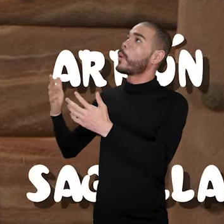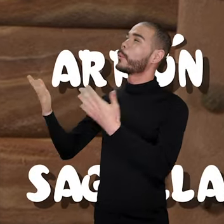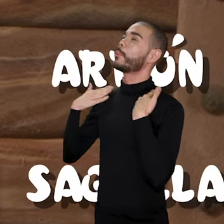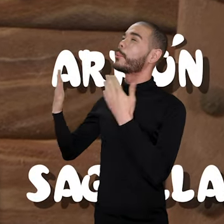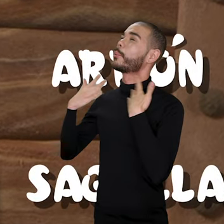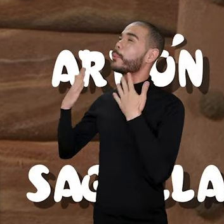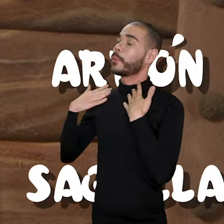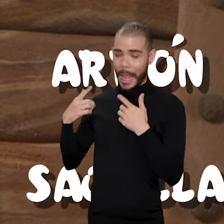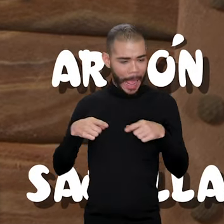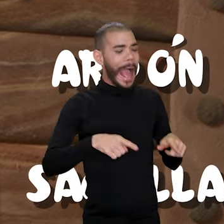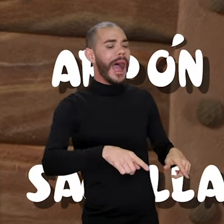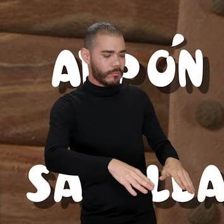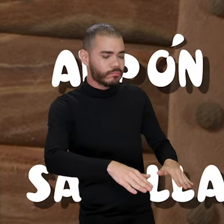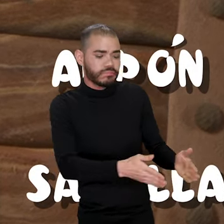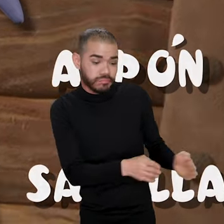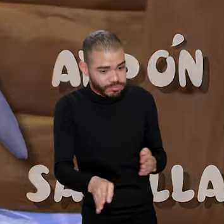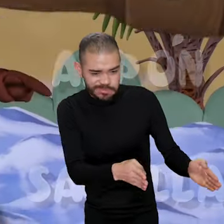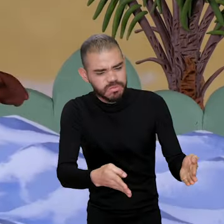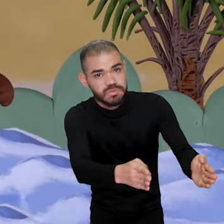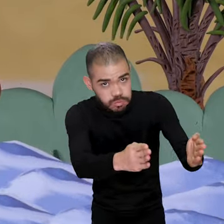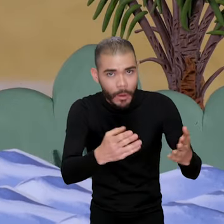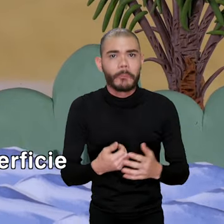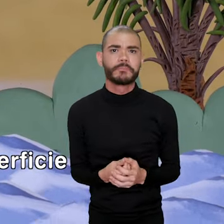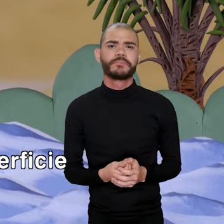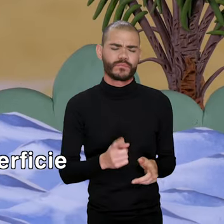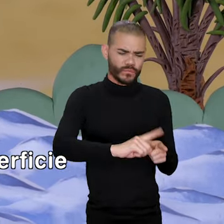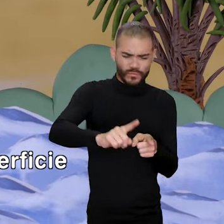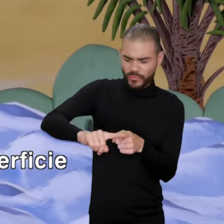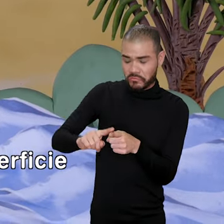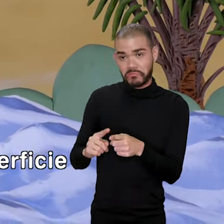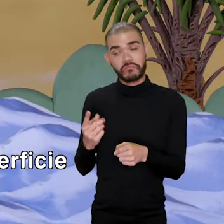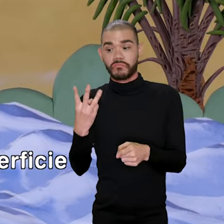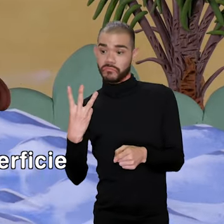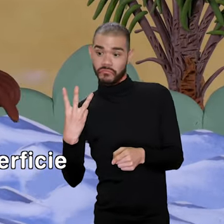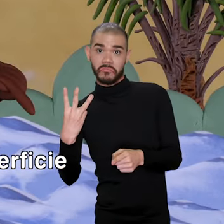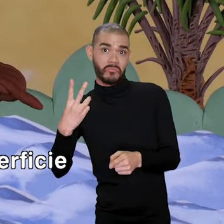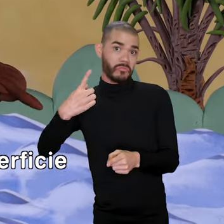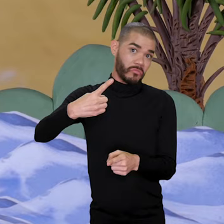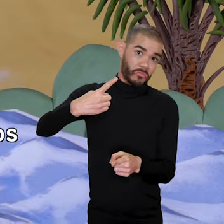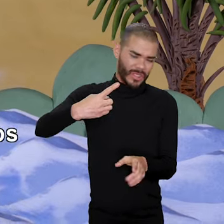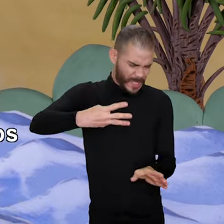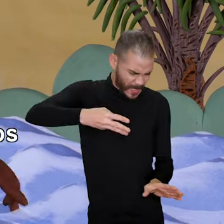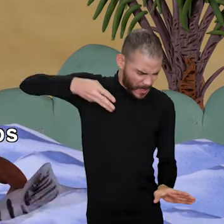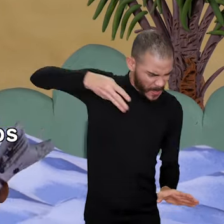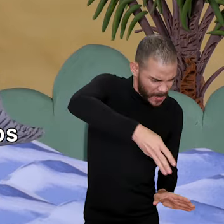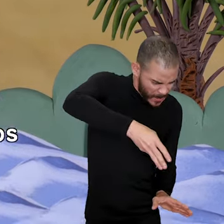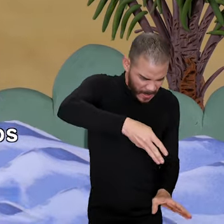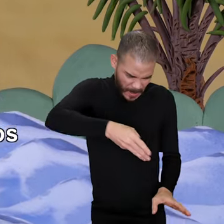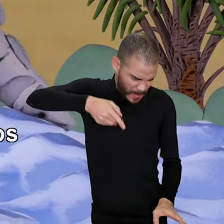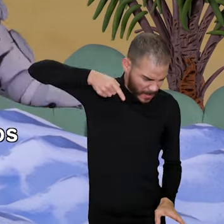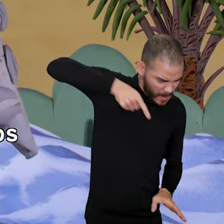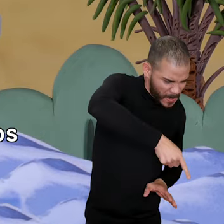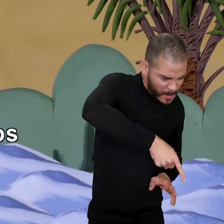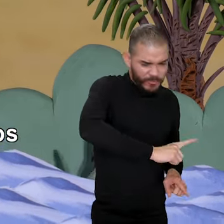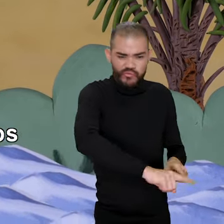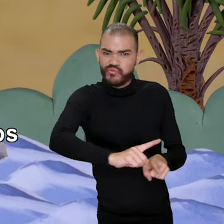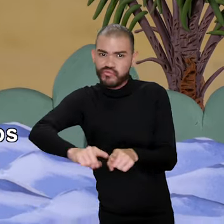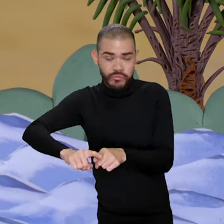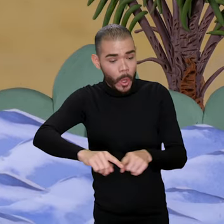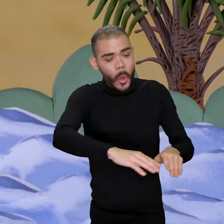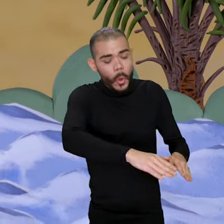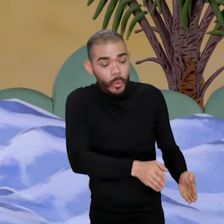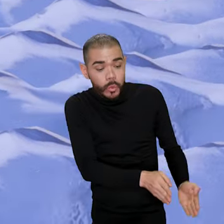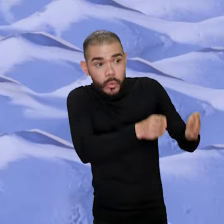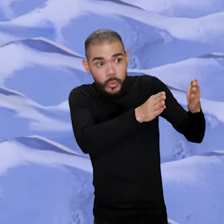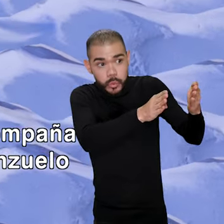emplear ponos aalla para atrapar a los peces grandes que nadan más lejos de la superficie y flechas para los pequeños que nadan más